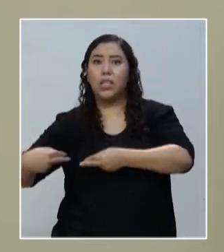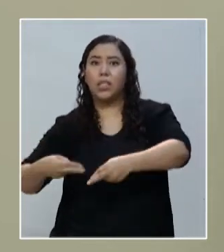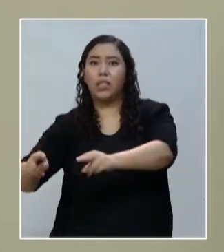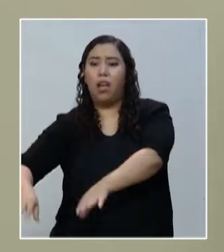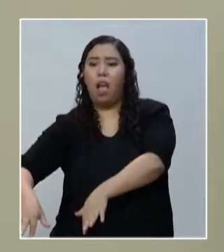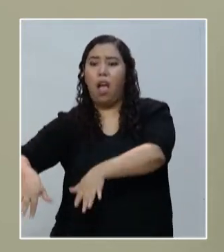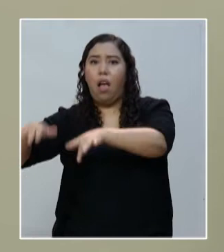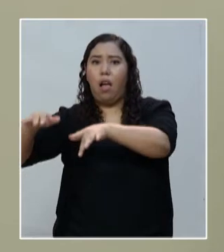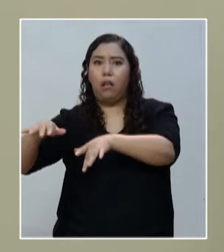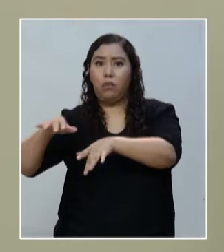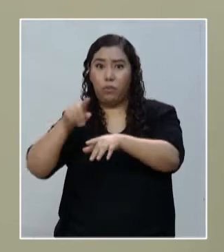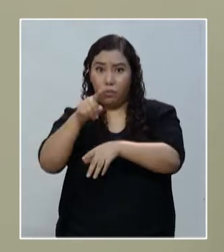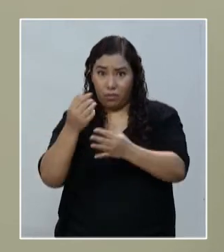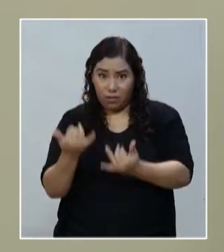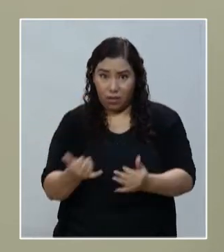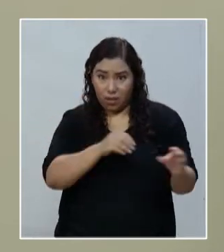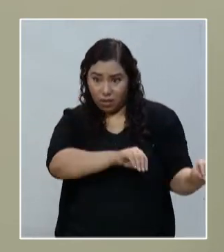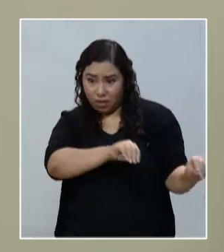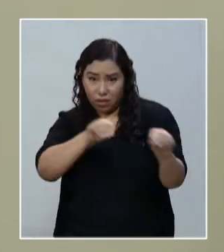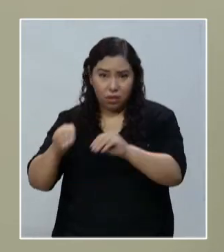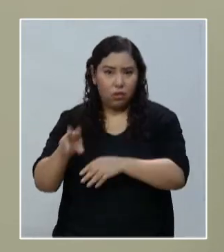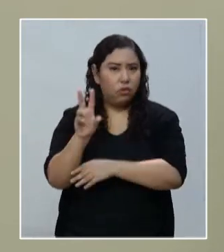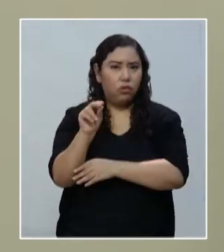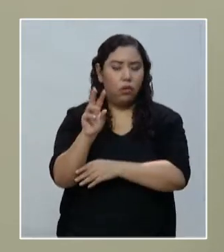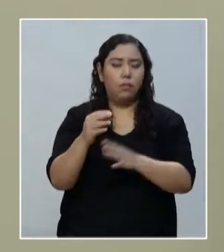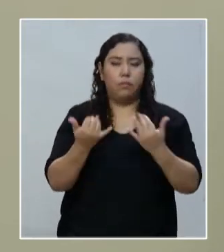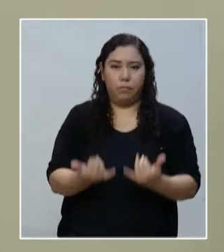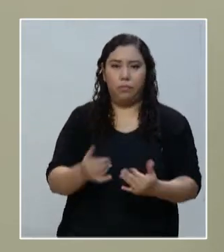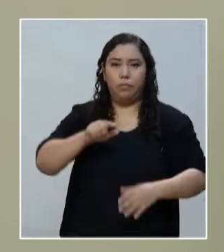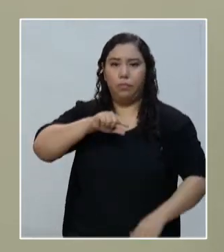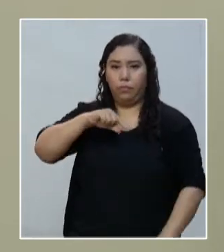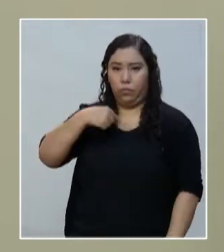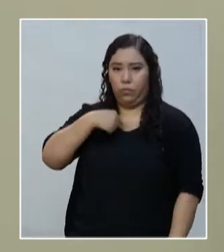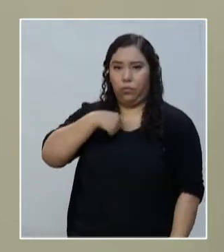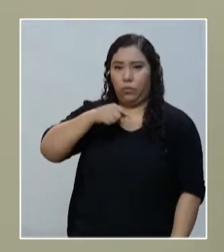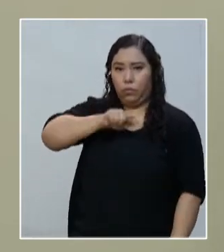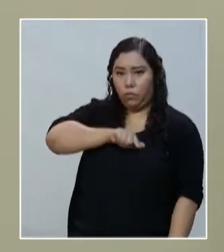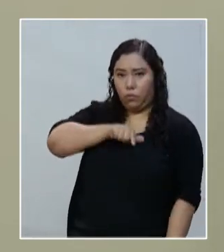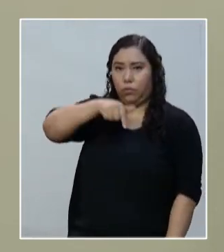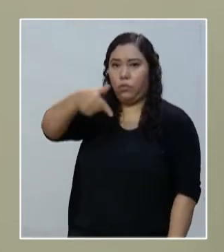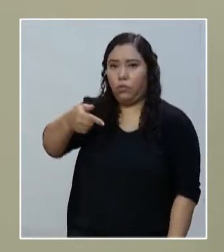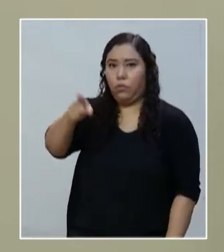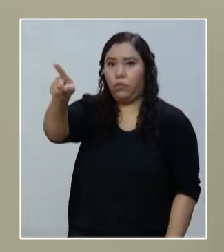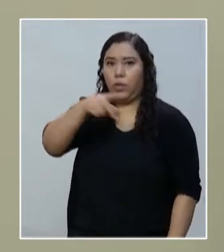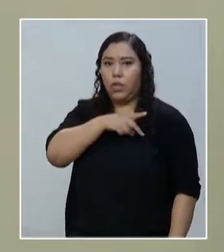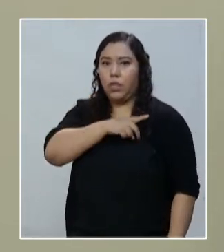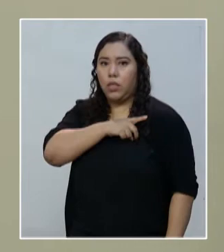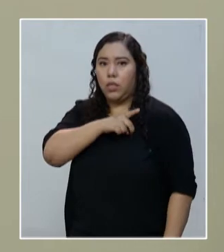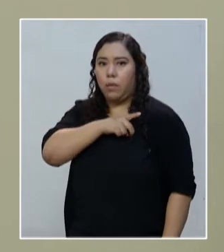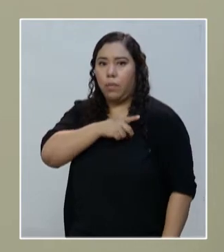Ahora con ustedes, hasta San Pedro Sula, el comisionado especial, el general Silva.